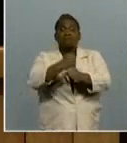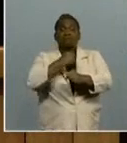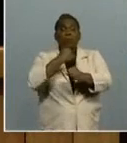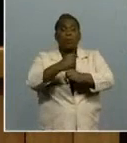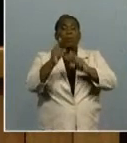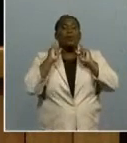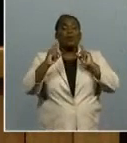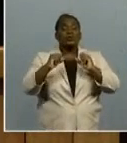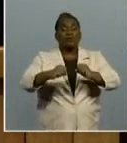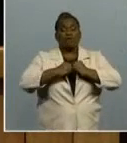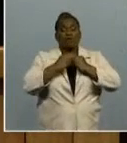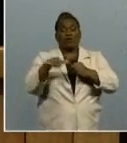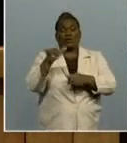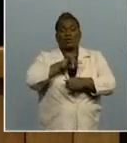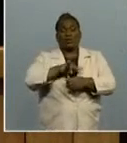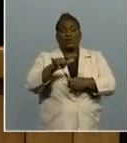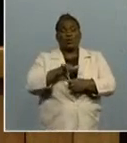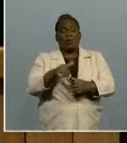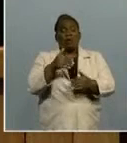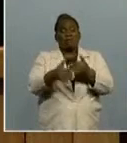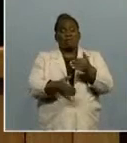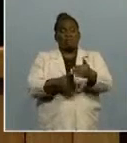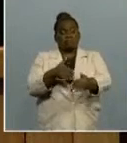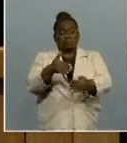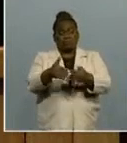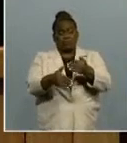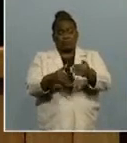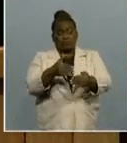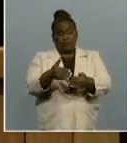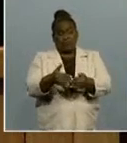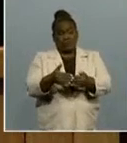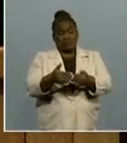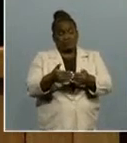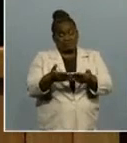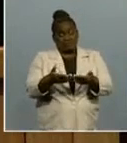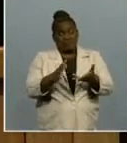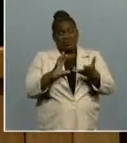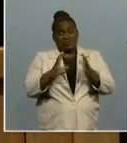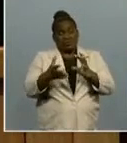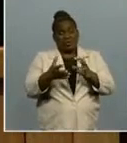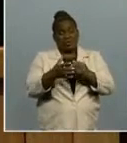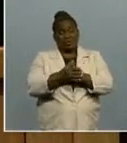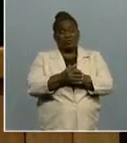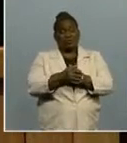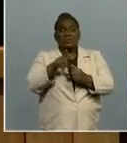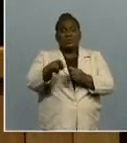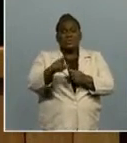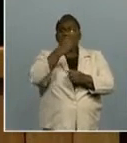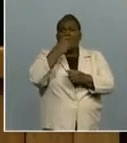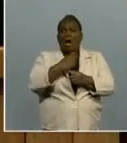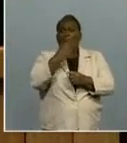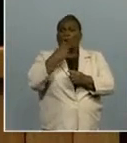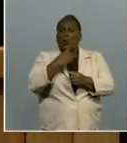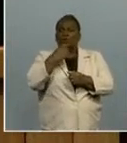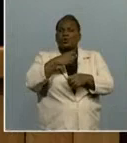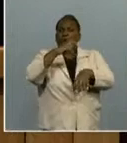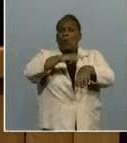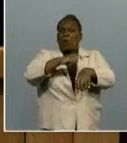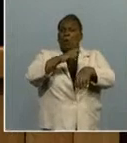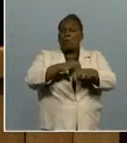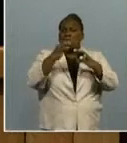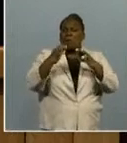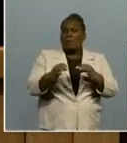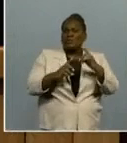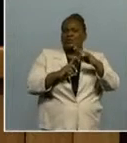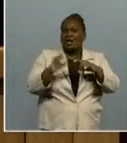político como el proceso de gran complejidad qué es se ha cuestionado bastante si era el momento para ponerlo en